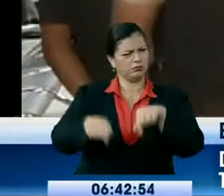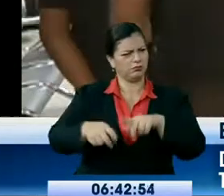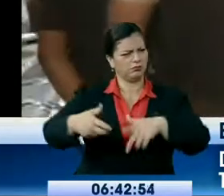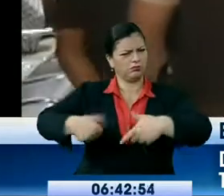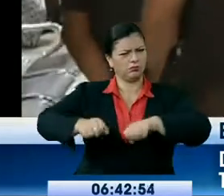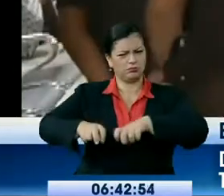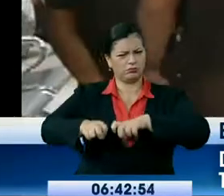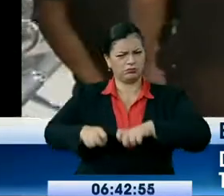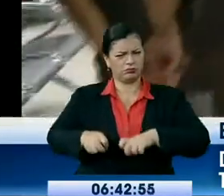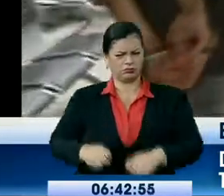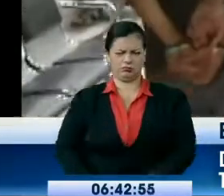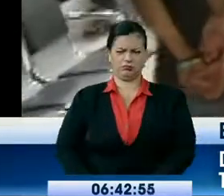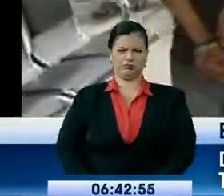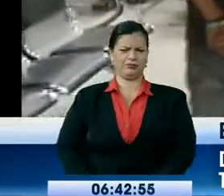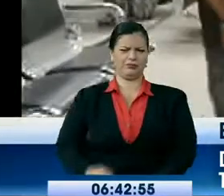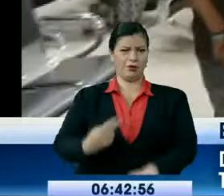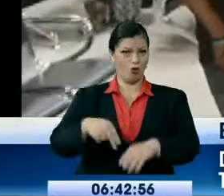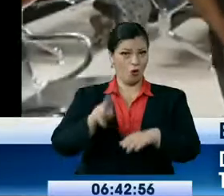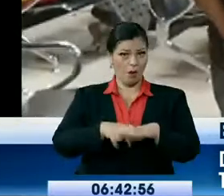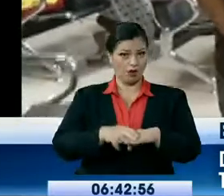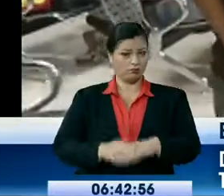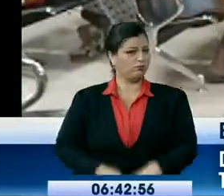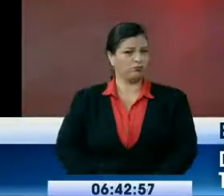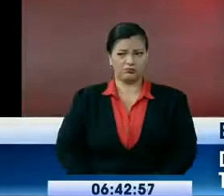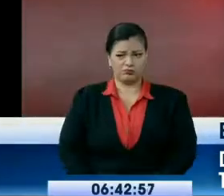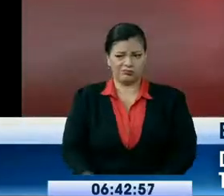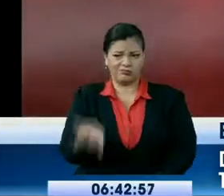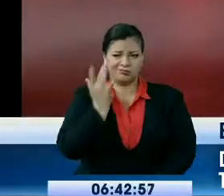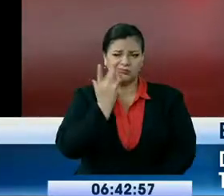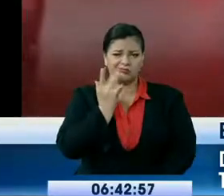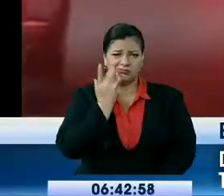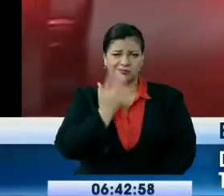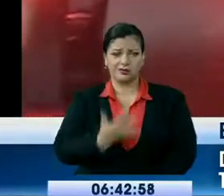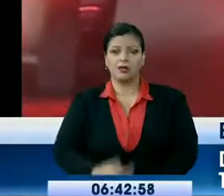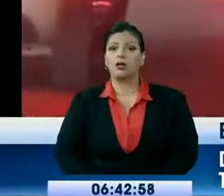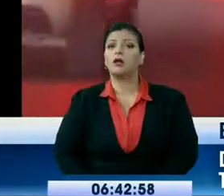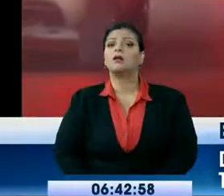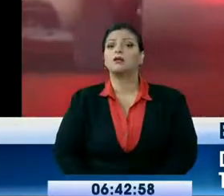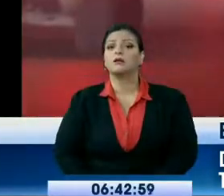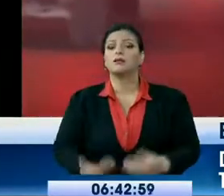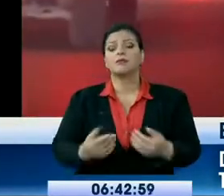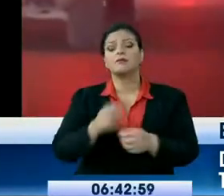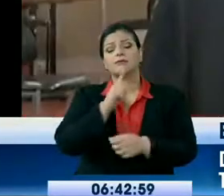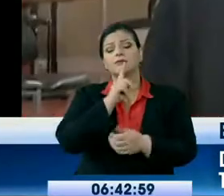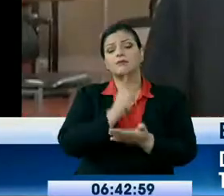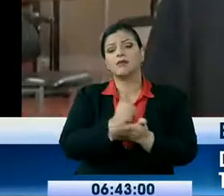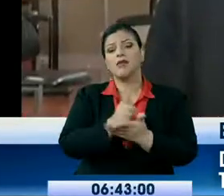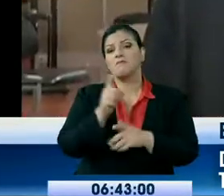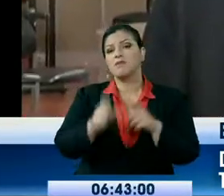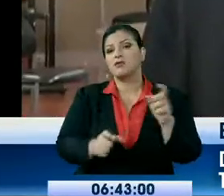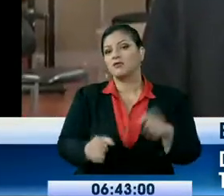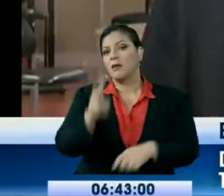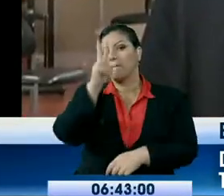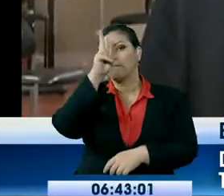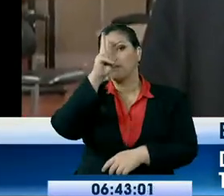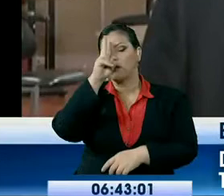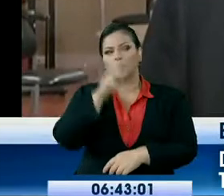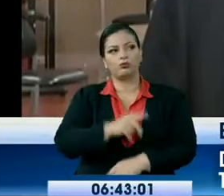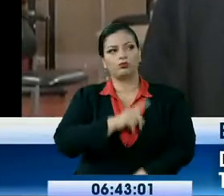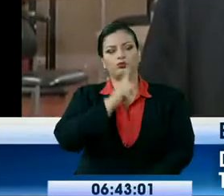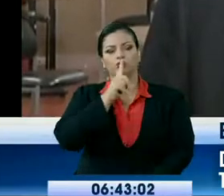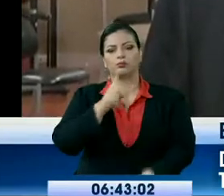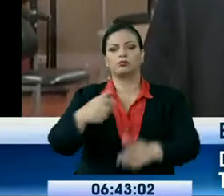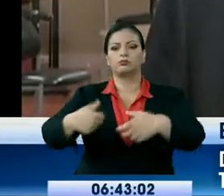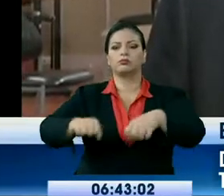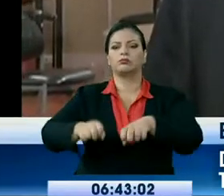hechos que se ha puesto en conocimiento la fiscalía dan cuenta de la utilización de este vehículo para cometer actos